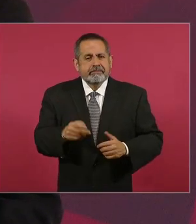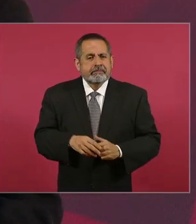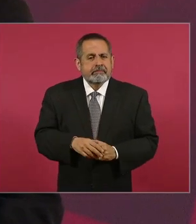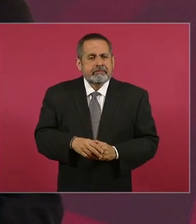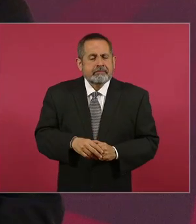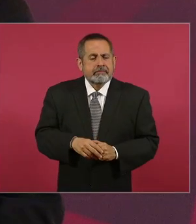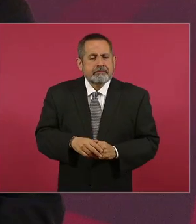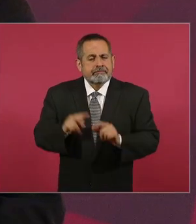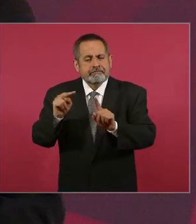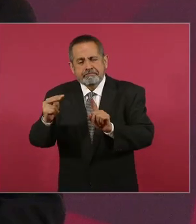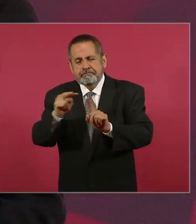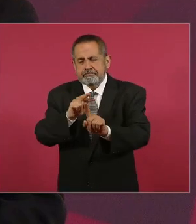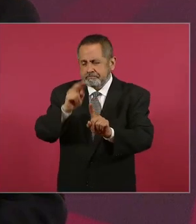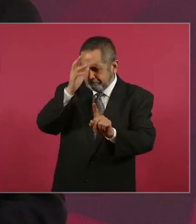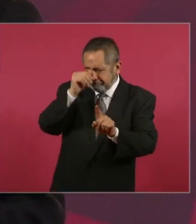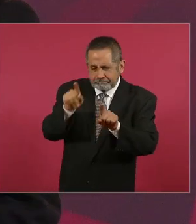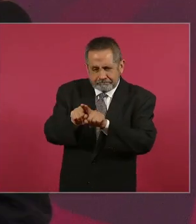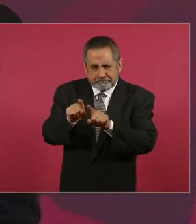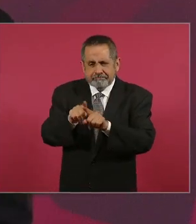de que